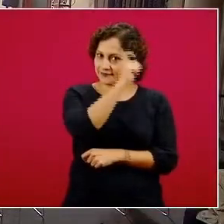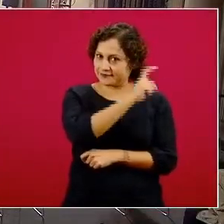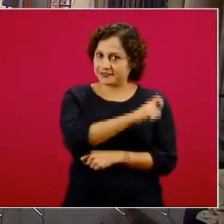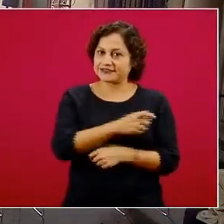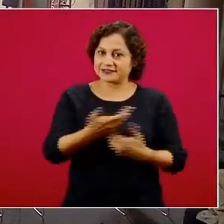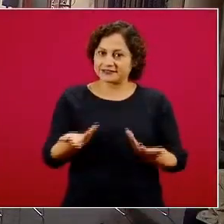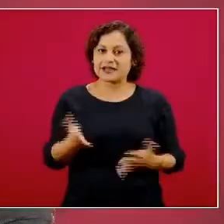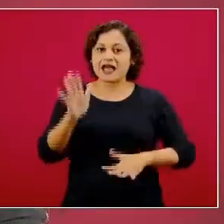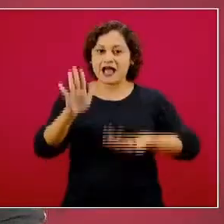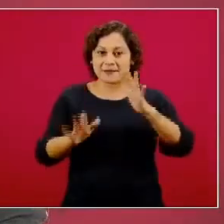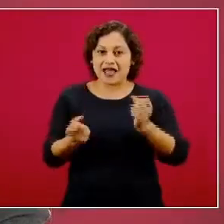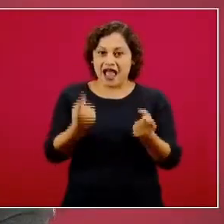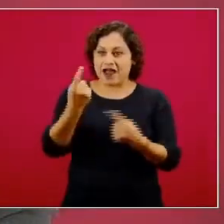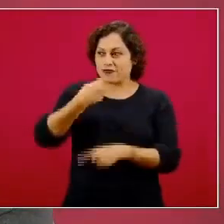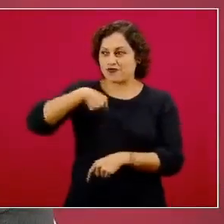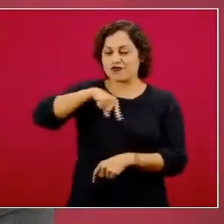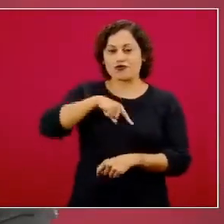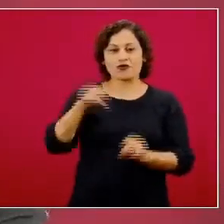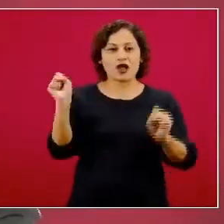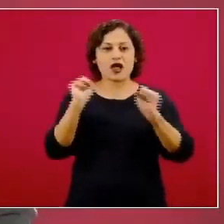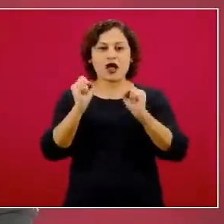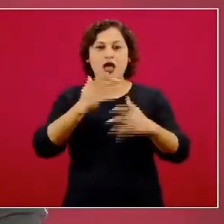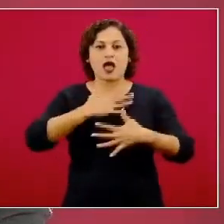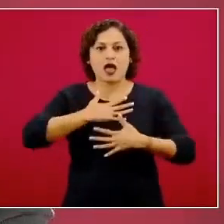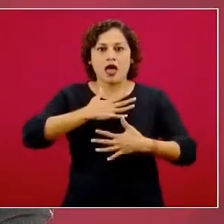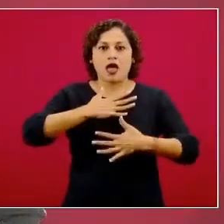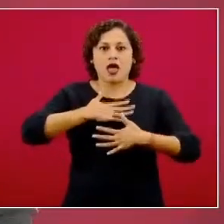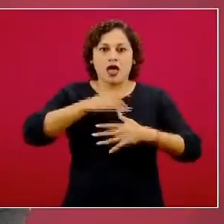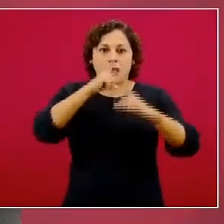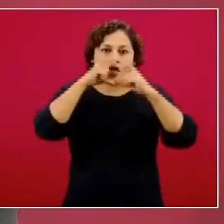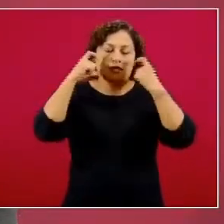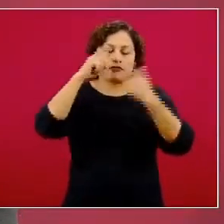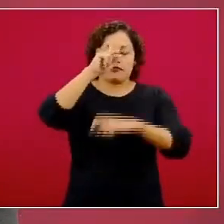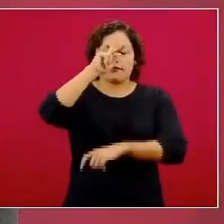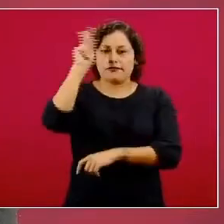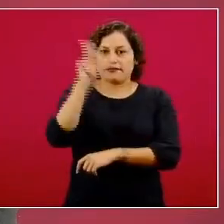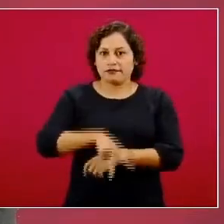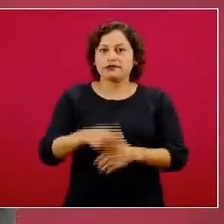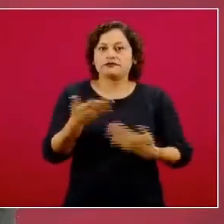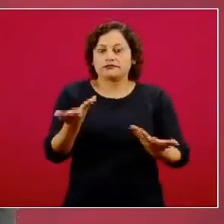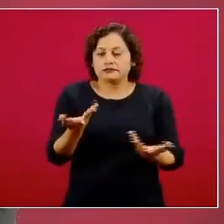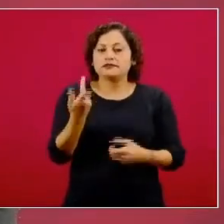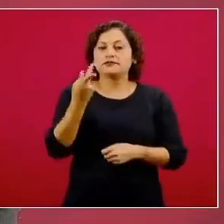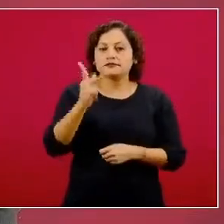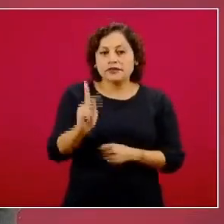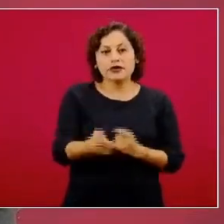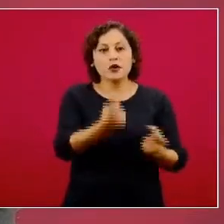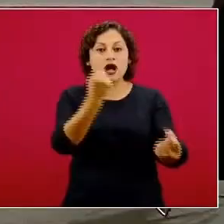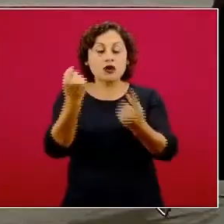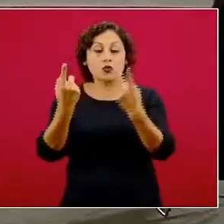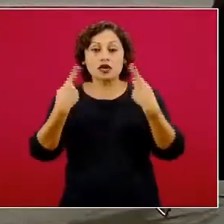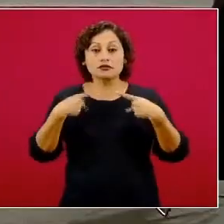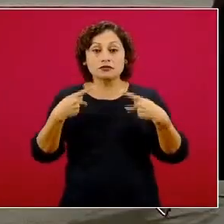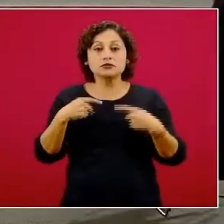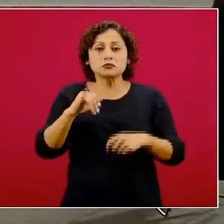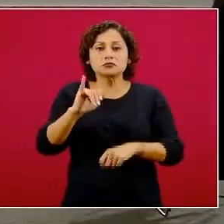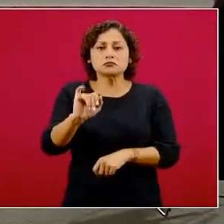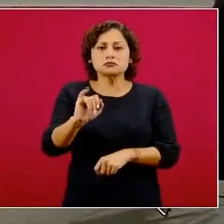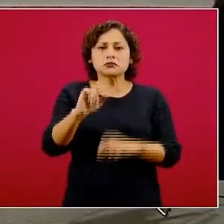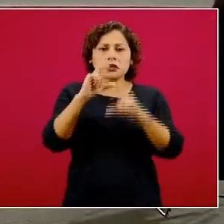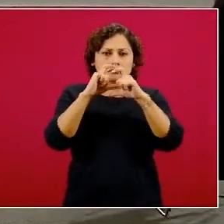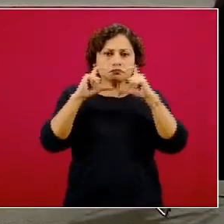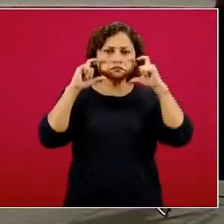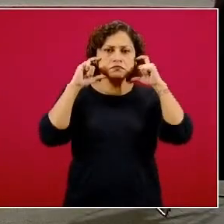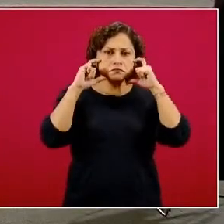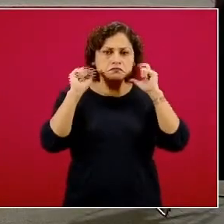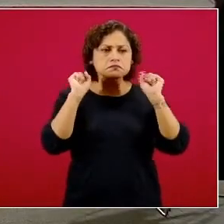sin cubrebocas lo podemos correr, pero aquellos que sí lo hacen con un cubrebocas será muy difícil hacerlo.